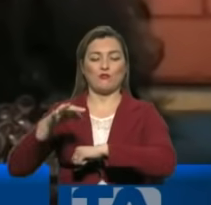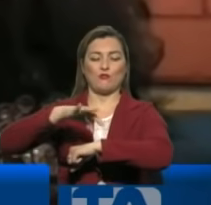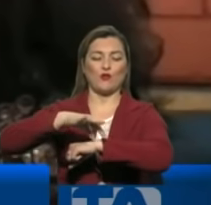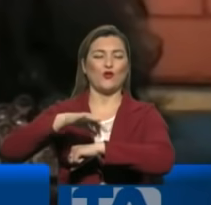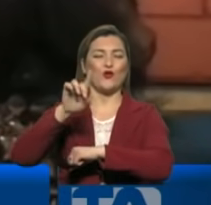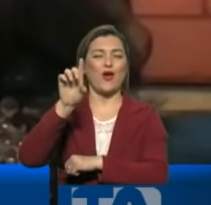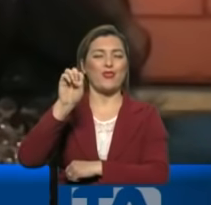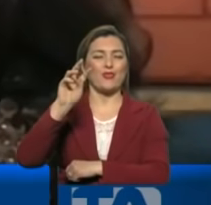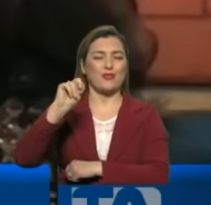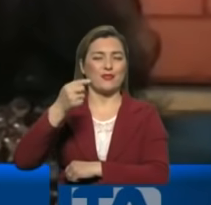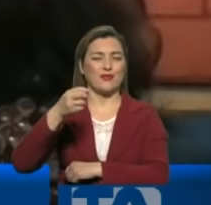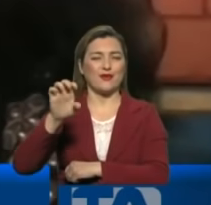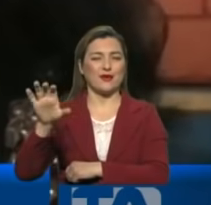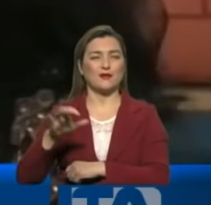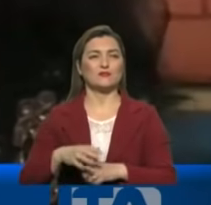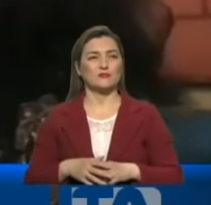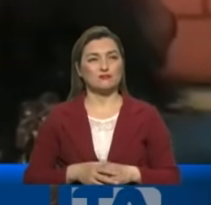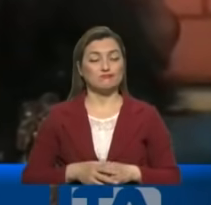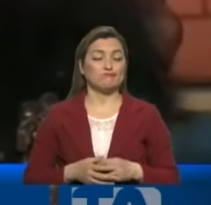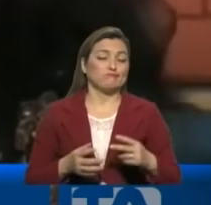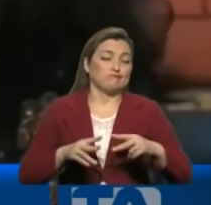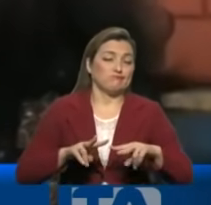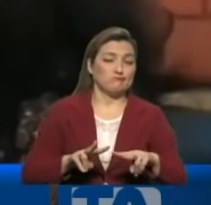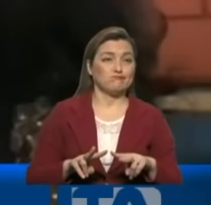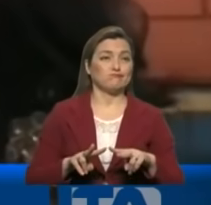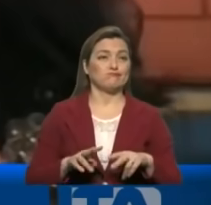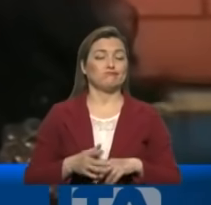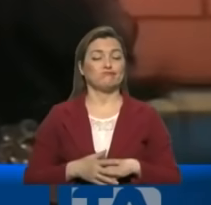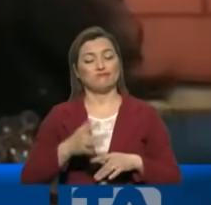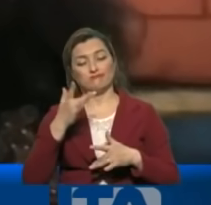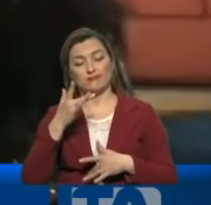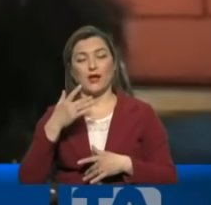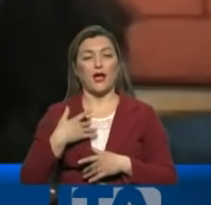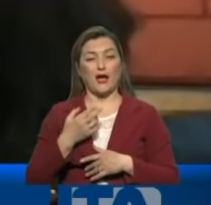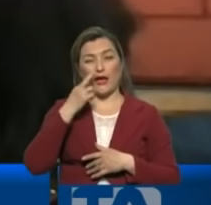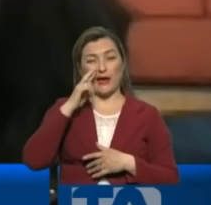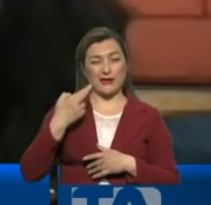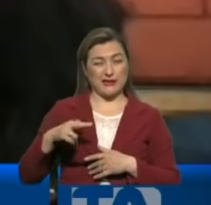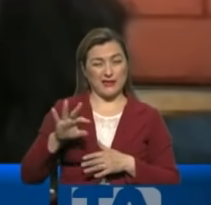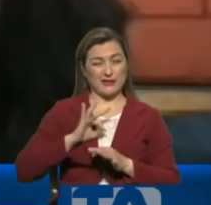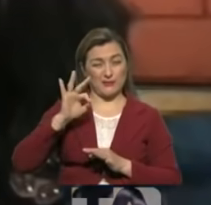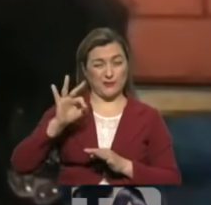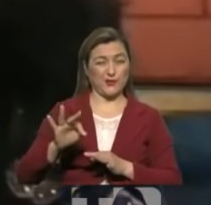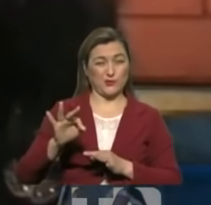en el caso de leptospirosis, se ha visto al mismo tiempo leptospirosis y dengue. No sería nada